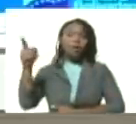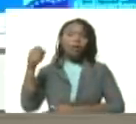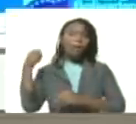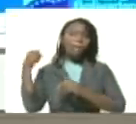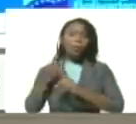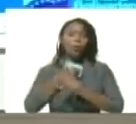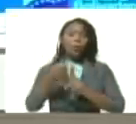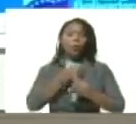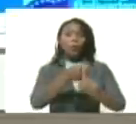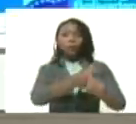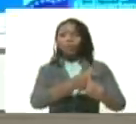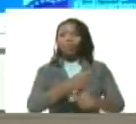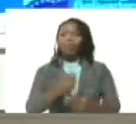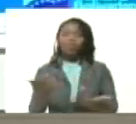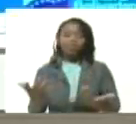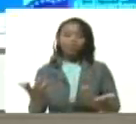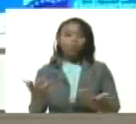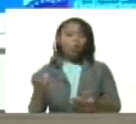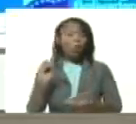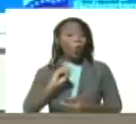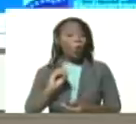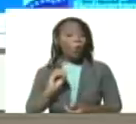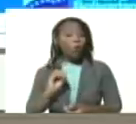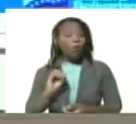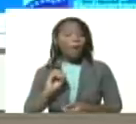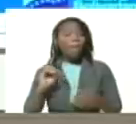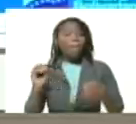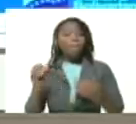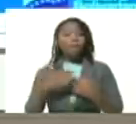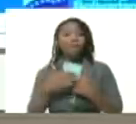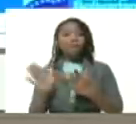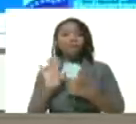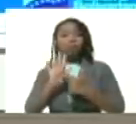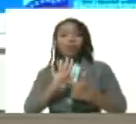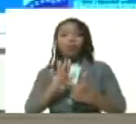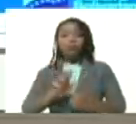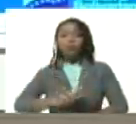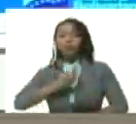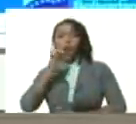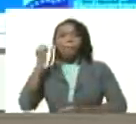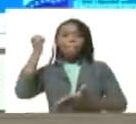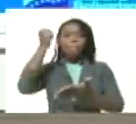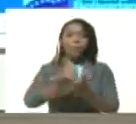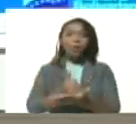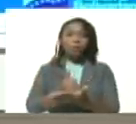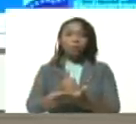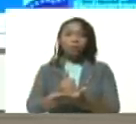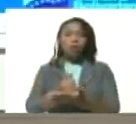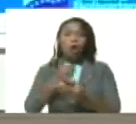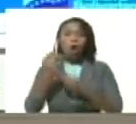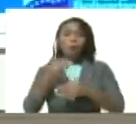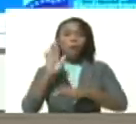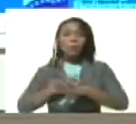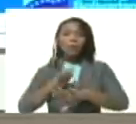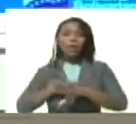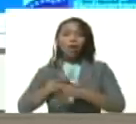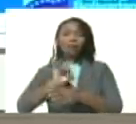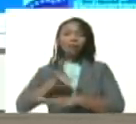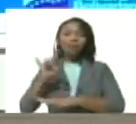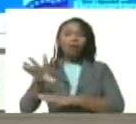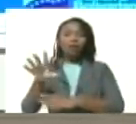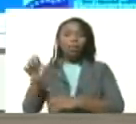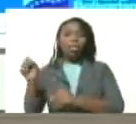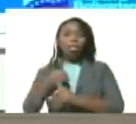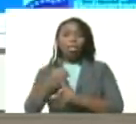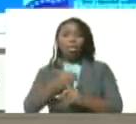atropellos o de exponerse a ser terriblemente asesinados como fueron vejados, humillados